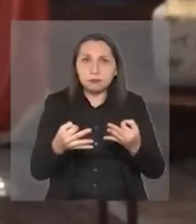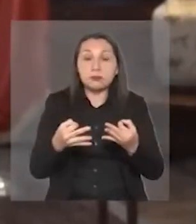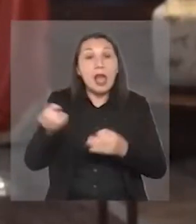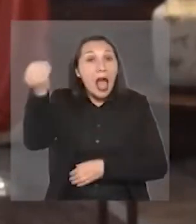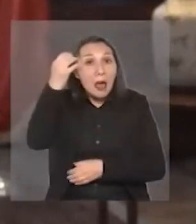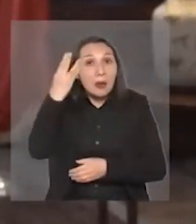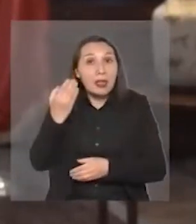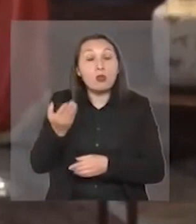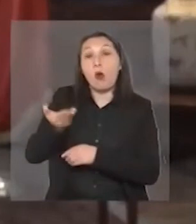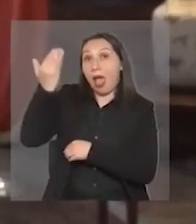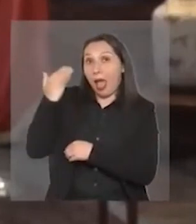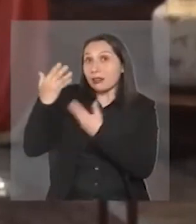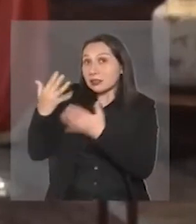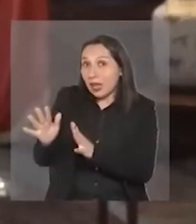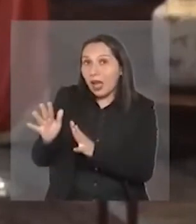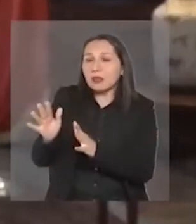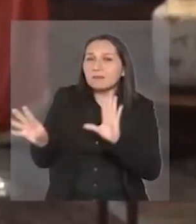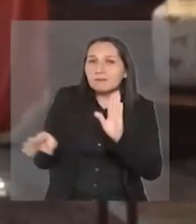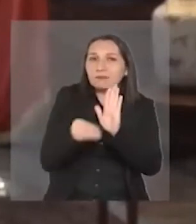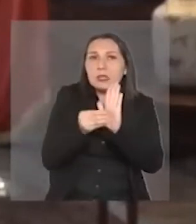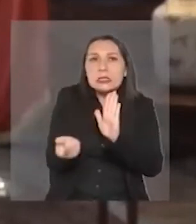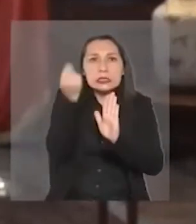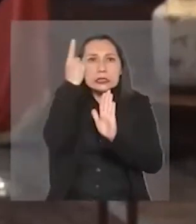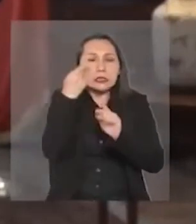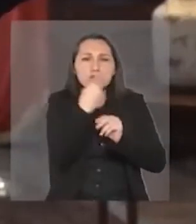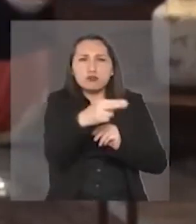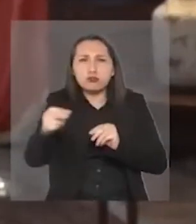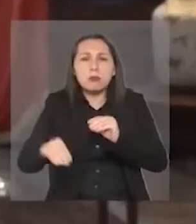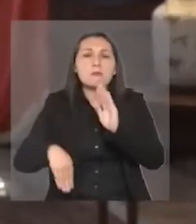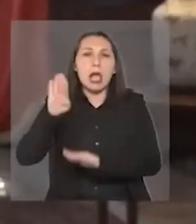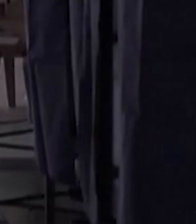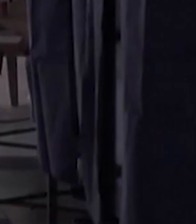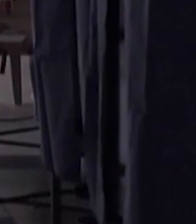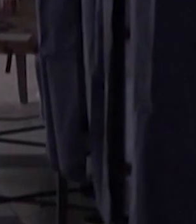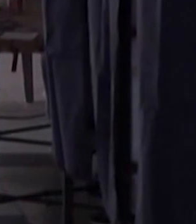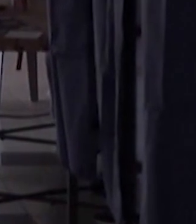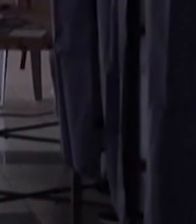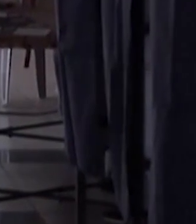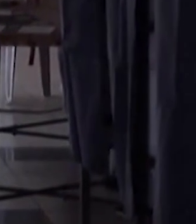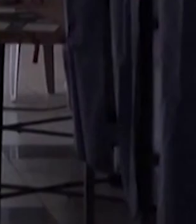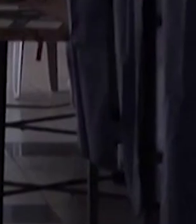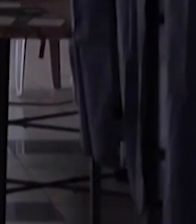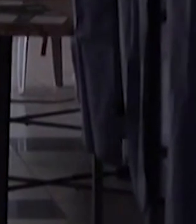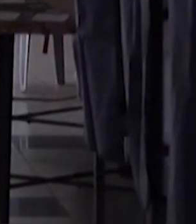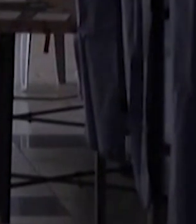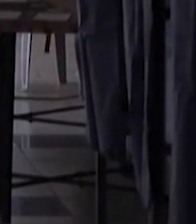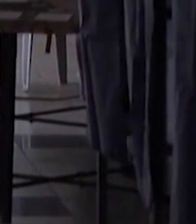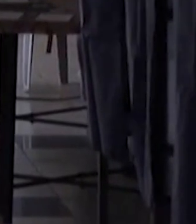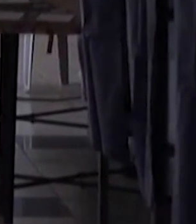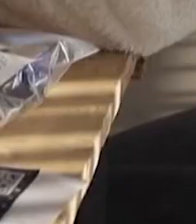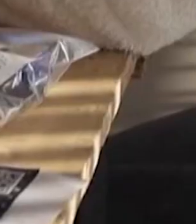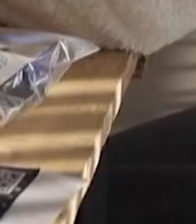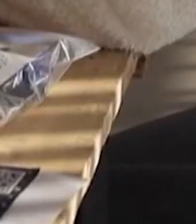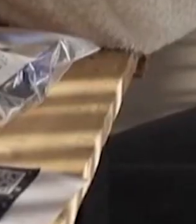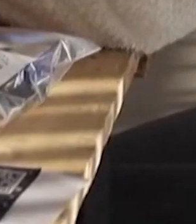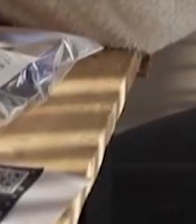los aprendizajes del proceso, logre interpretar a una amplia mayoría ciudadana. El periodista y analista internacional Claudio Fantini